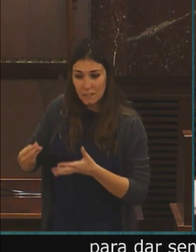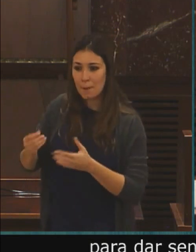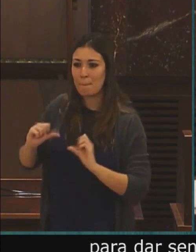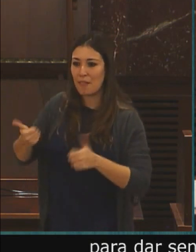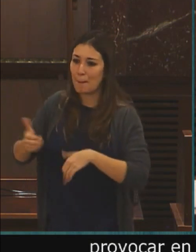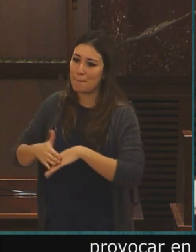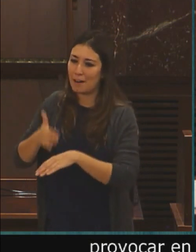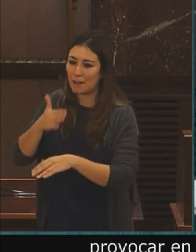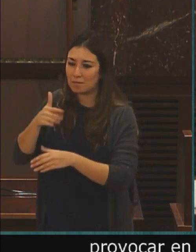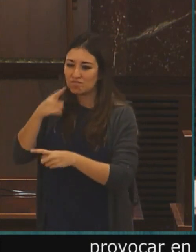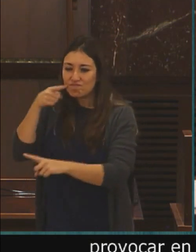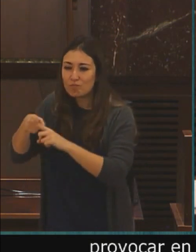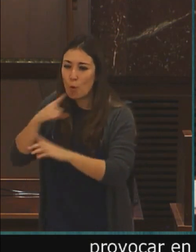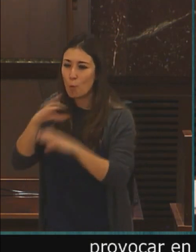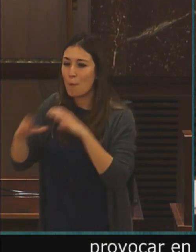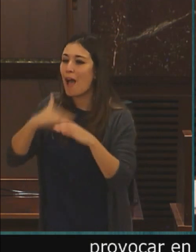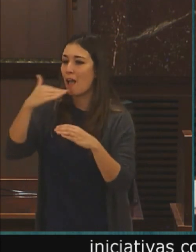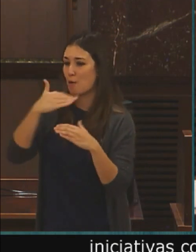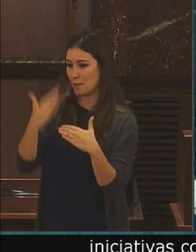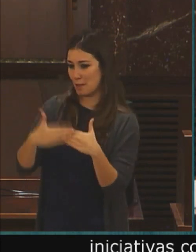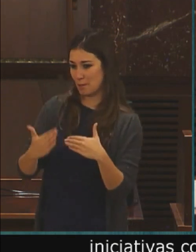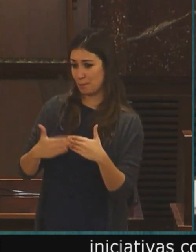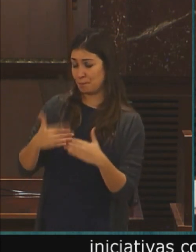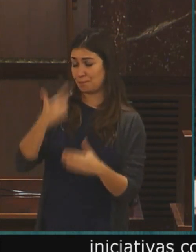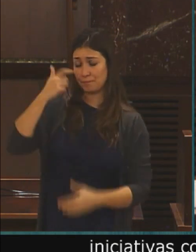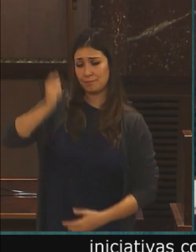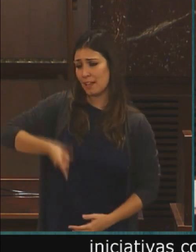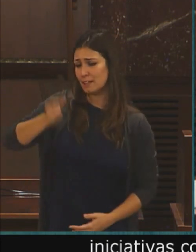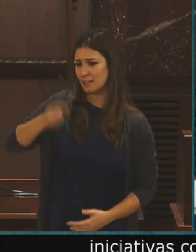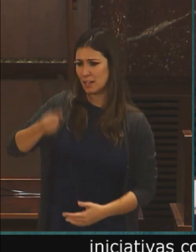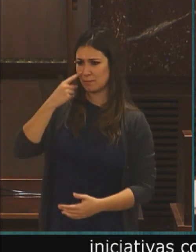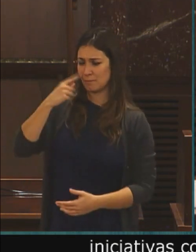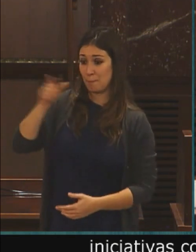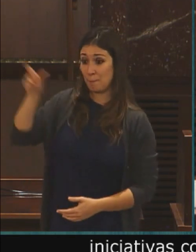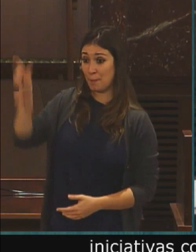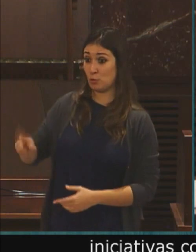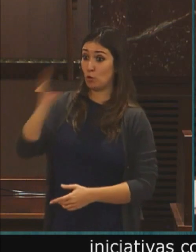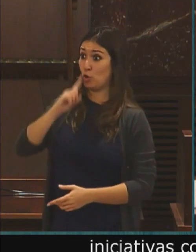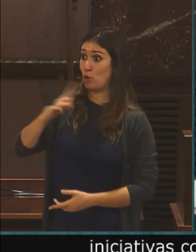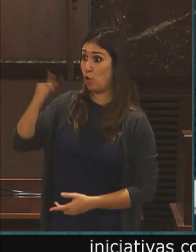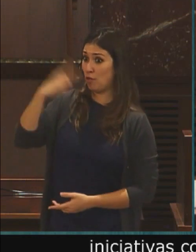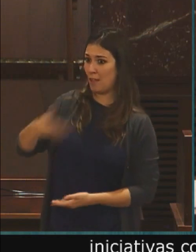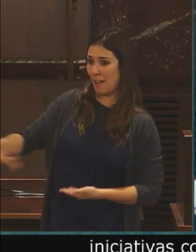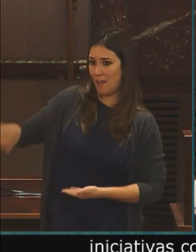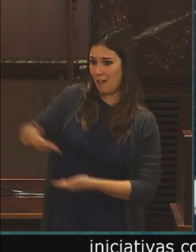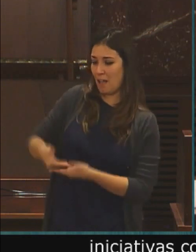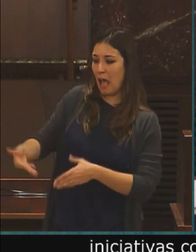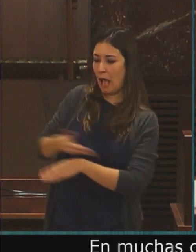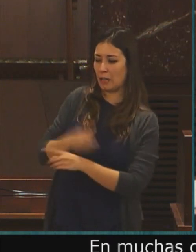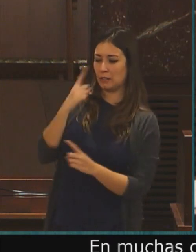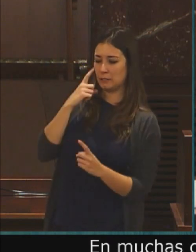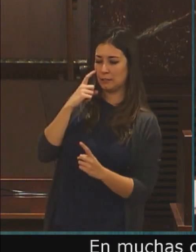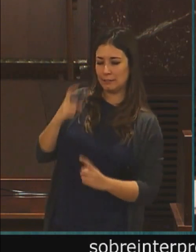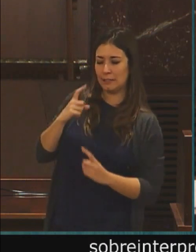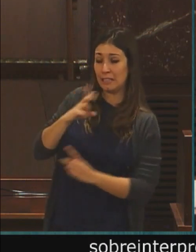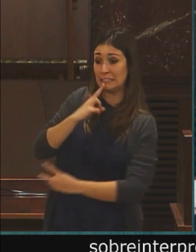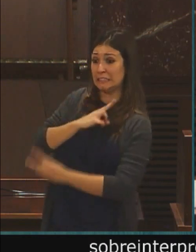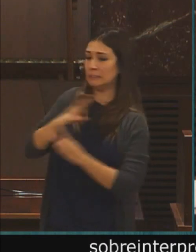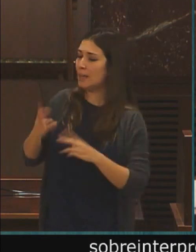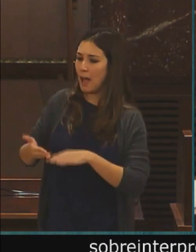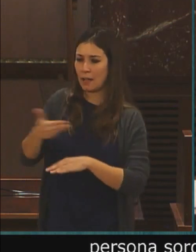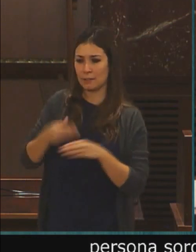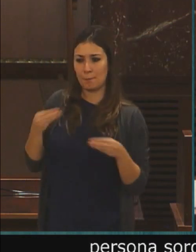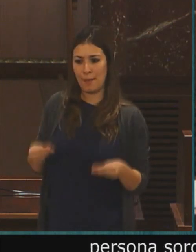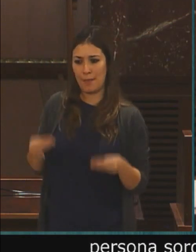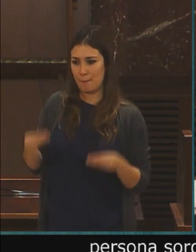comunicativas. En muchas ocasiones sobreinterpretamos la demanda de la persona sordociega antes de generalizar una respuesta y debemos